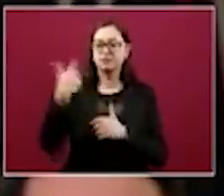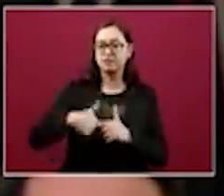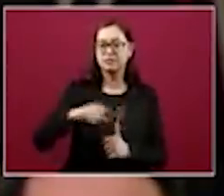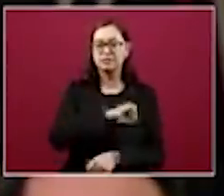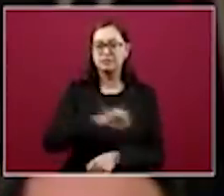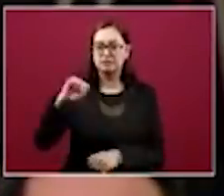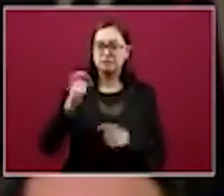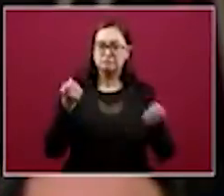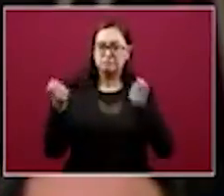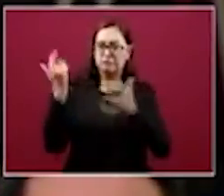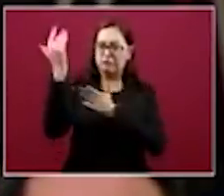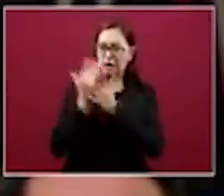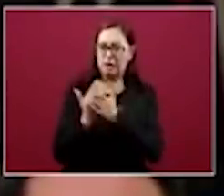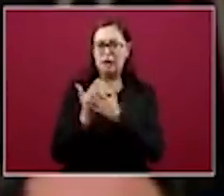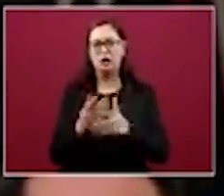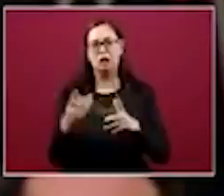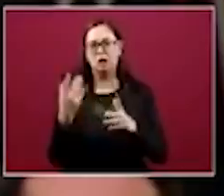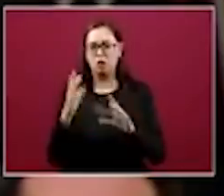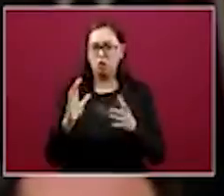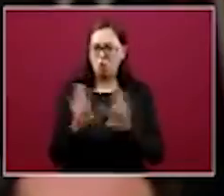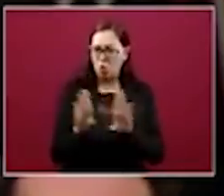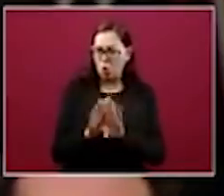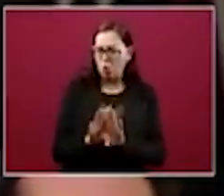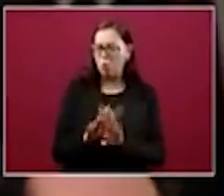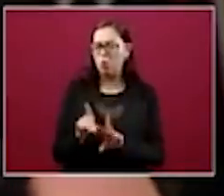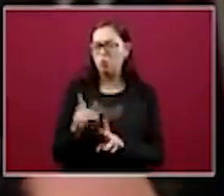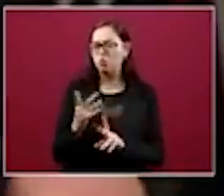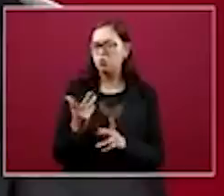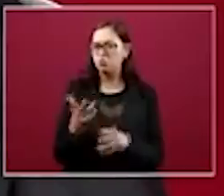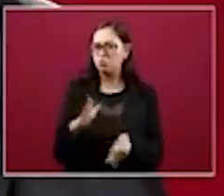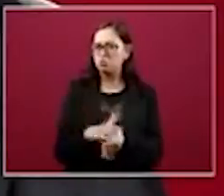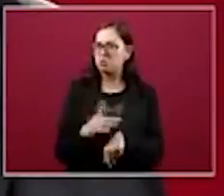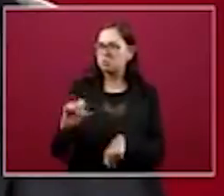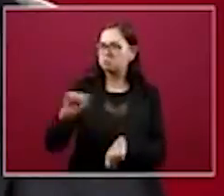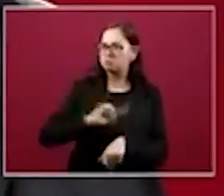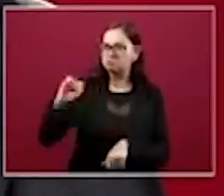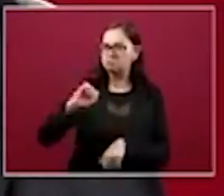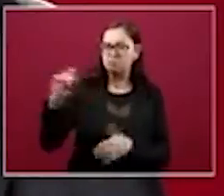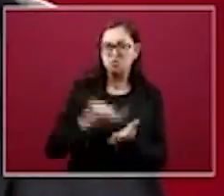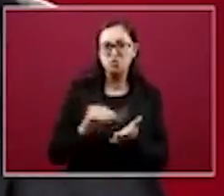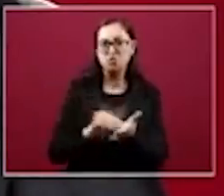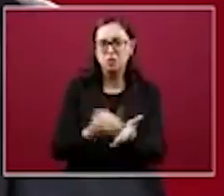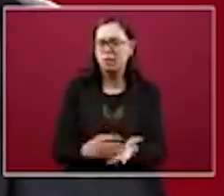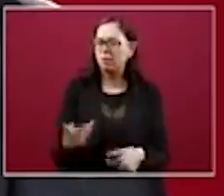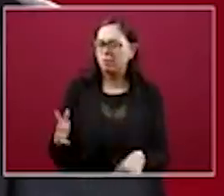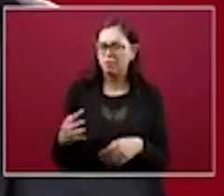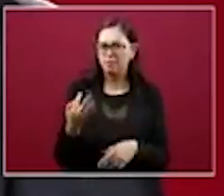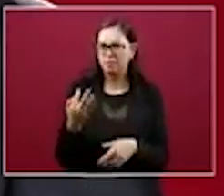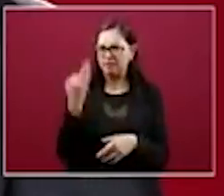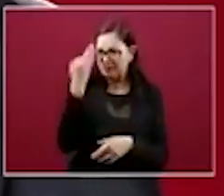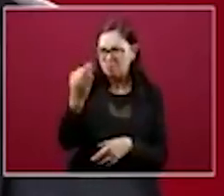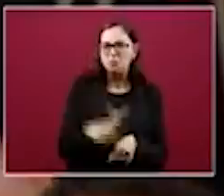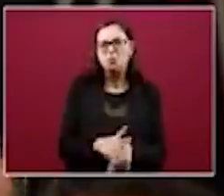Secretaría de Hacienda. ¿Cuál es esta fórmula? ¿Por qué se ha retrasado como lo mencionó ese día? Tengo tres preguntas. Esa sería la primera.